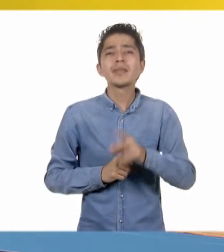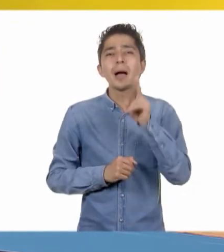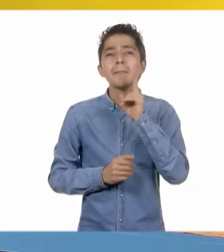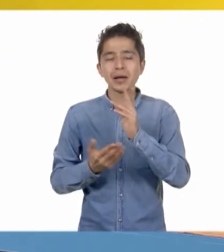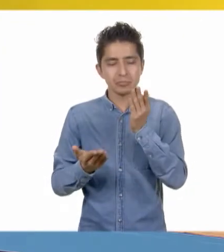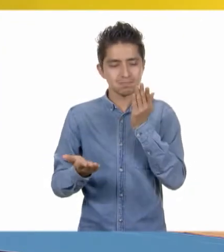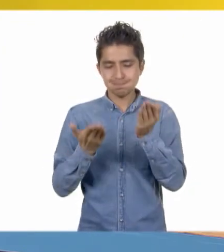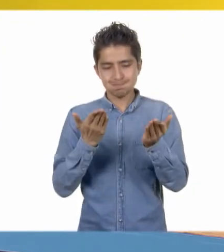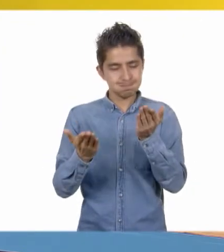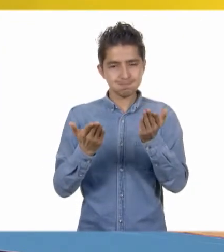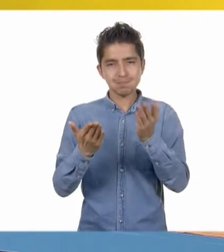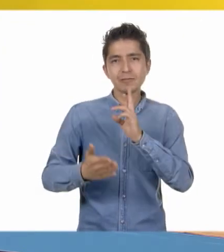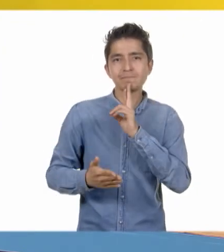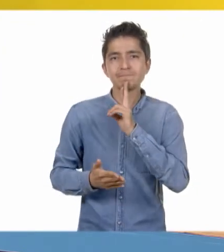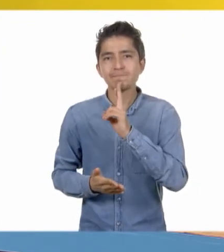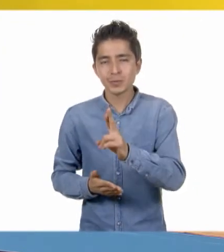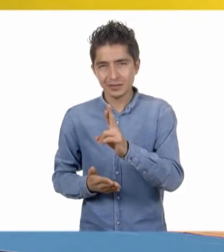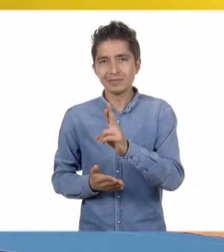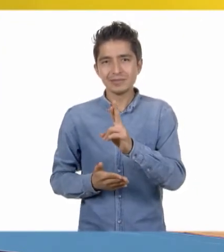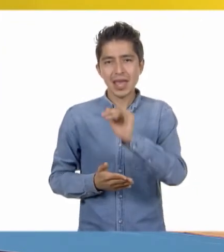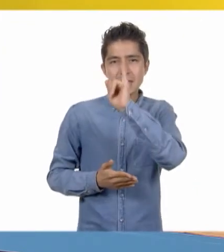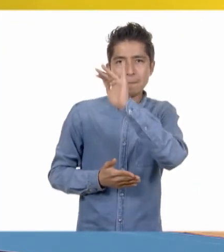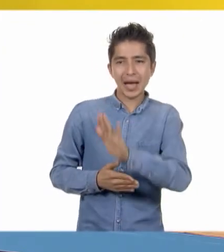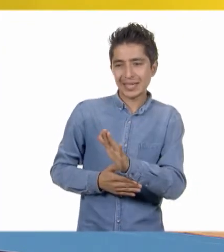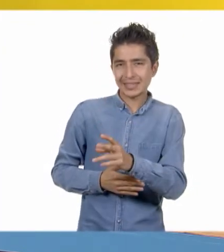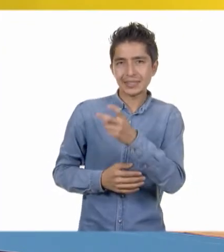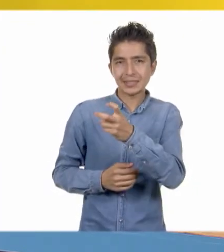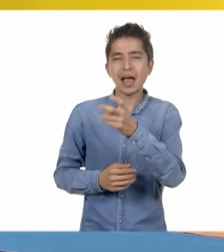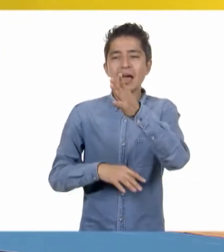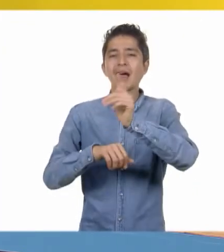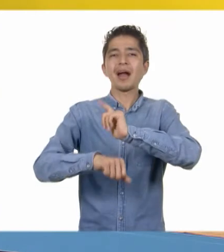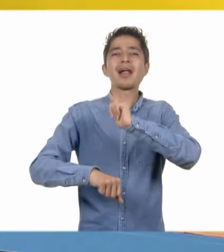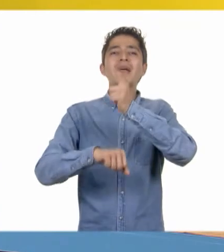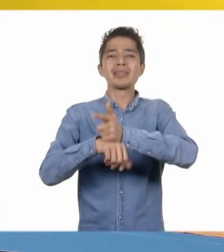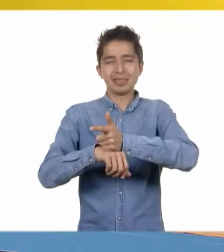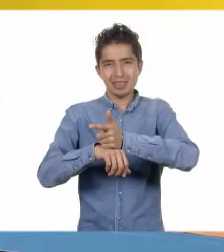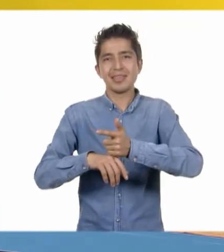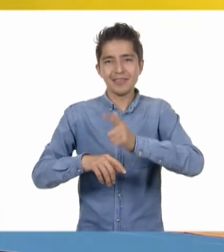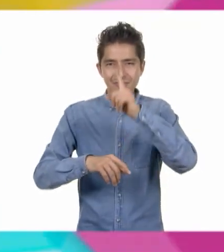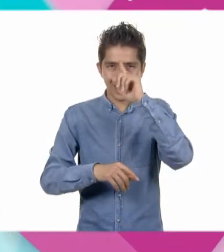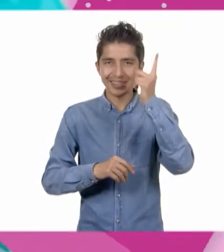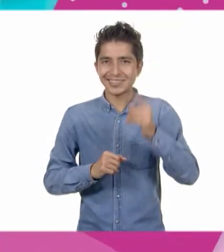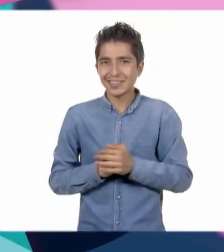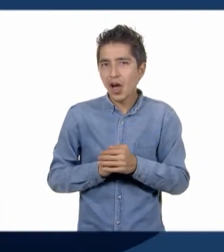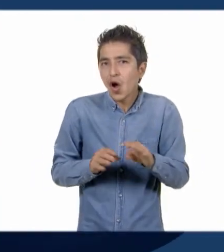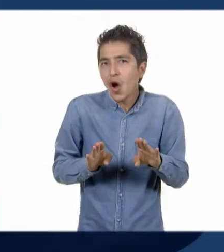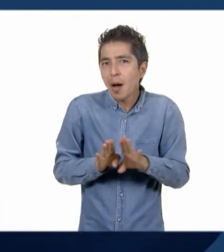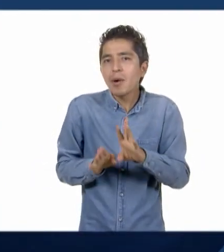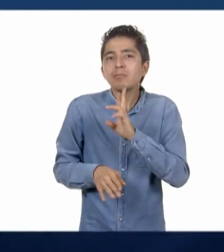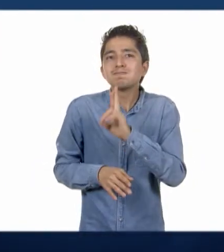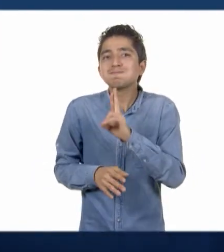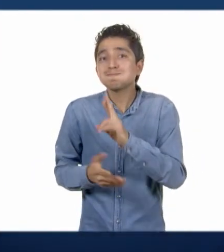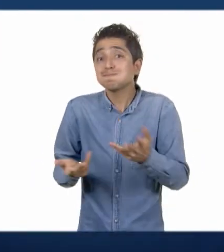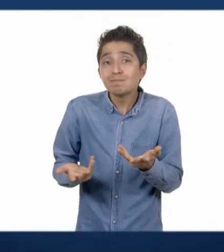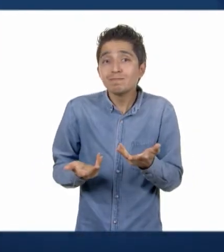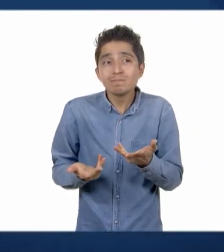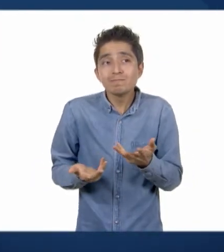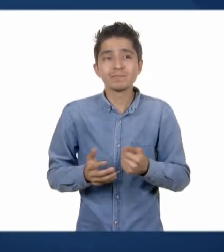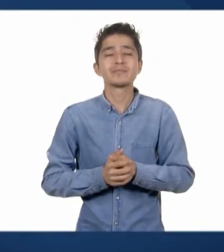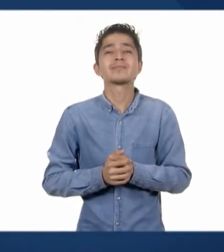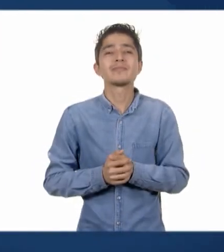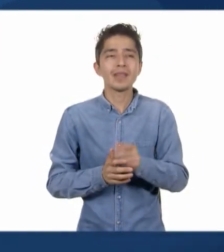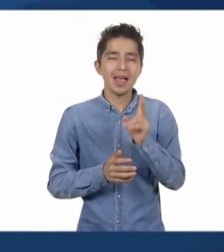Comparemos las respuestas con la siguiente imagen y descubriremos el misterio. ¿Cómo estuvieron sus respuestas?